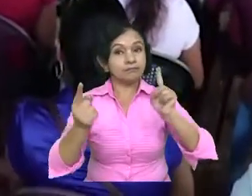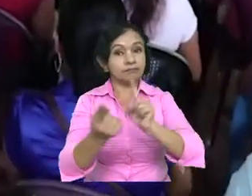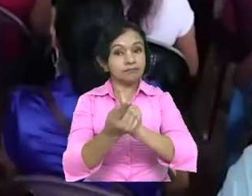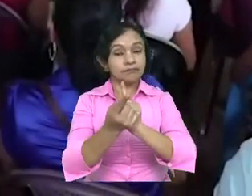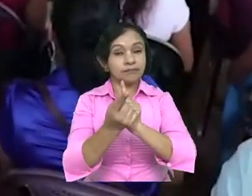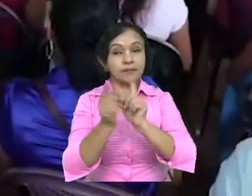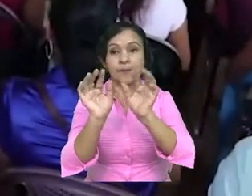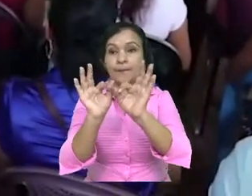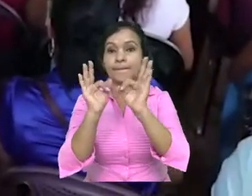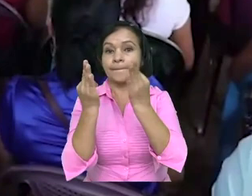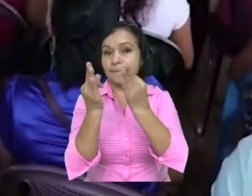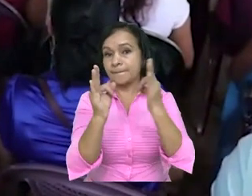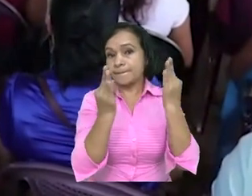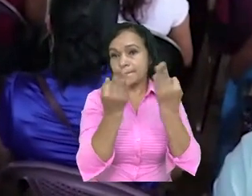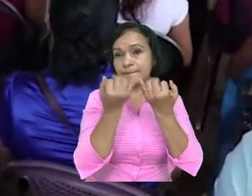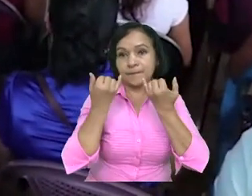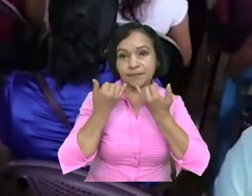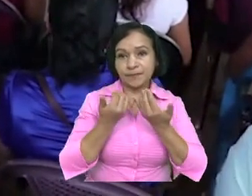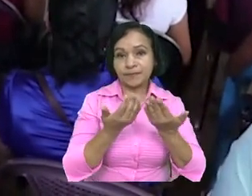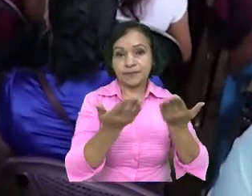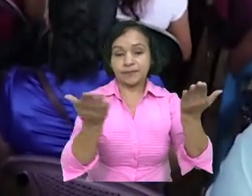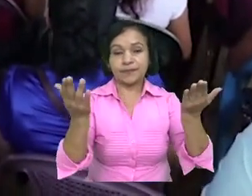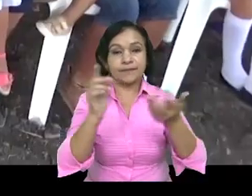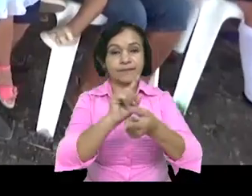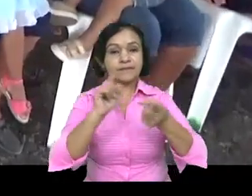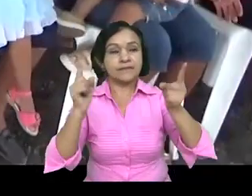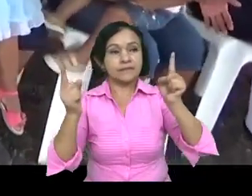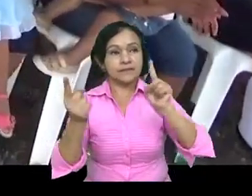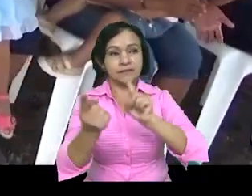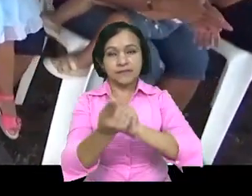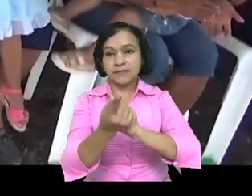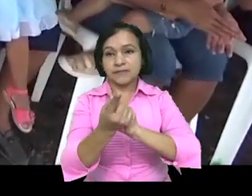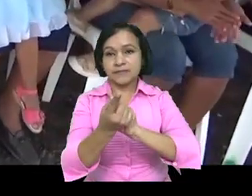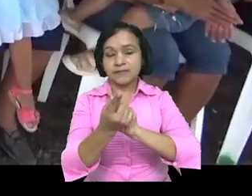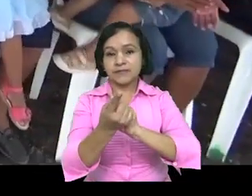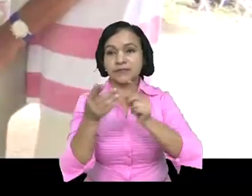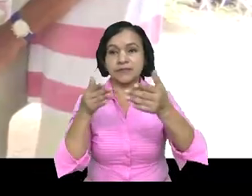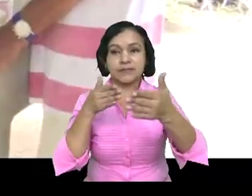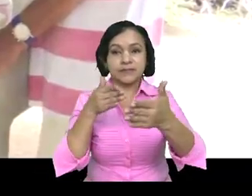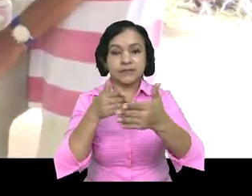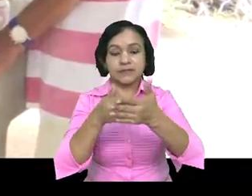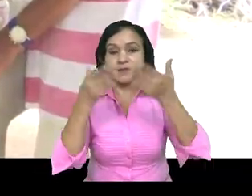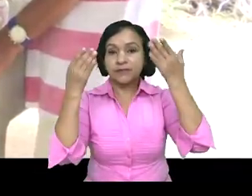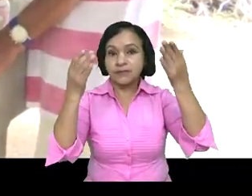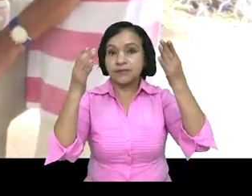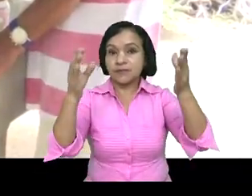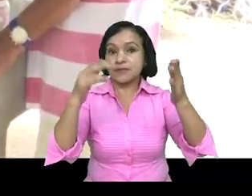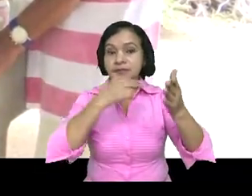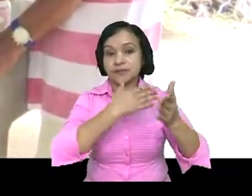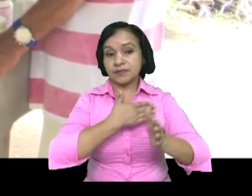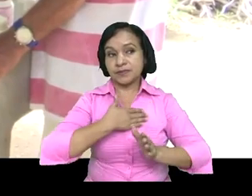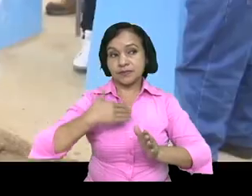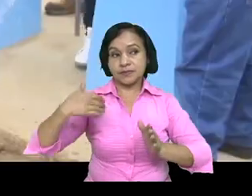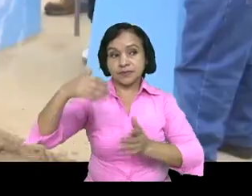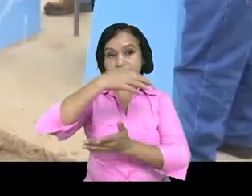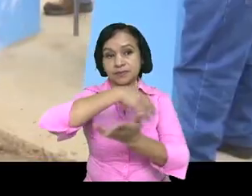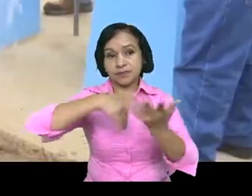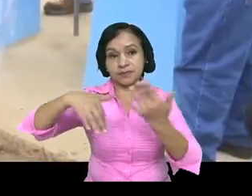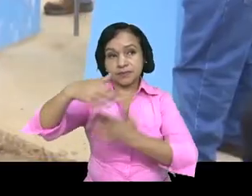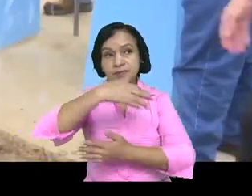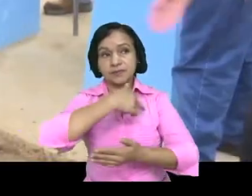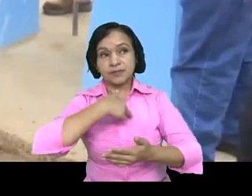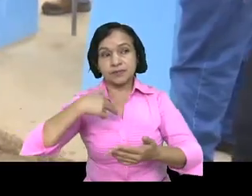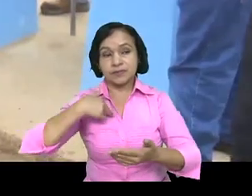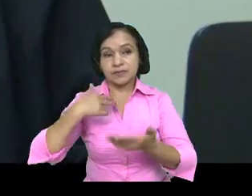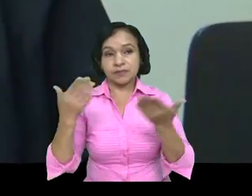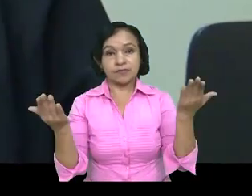familias se empoderan de la información y se transforman, y se rompen paradigmas culturales que mejoran la relación entre los integrantes de